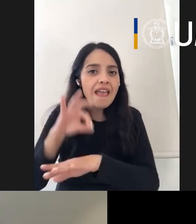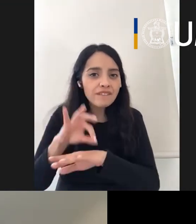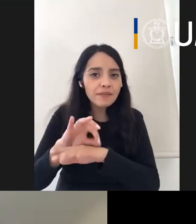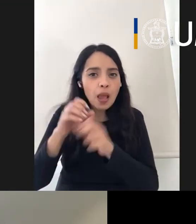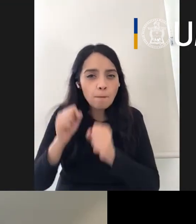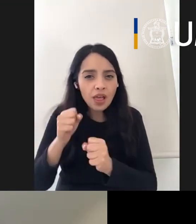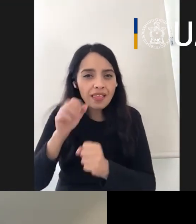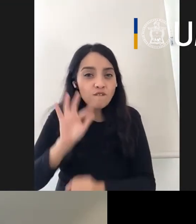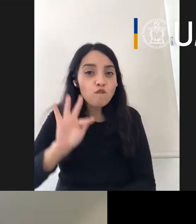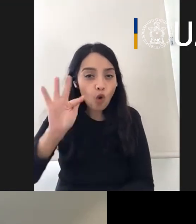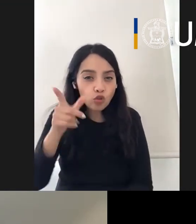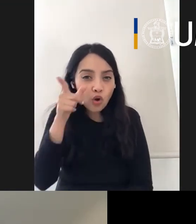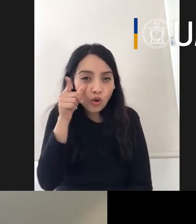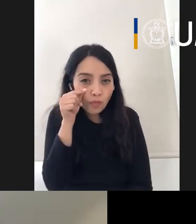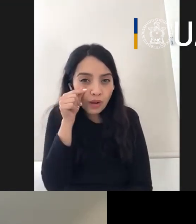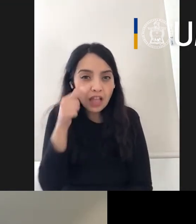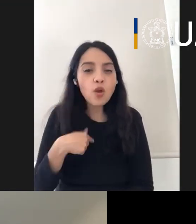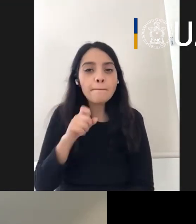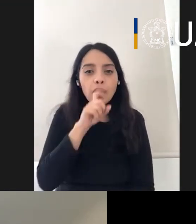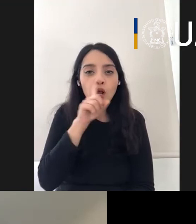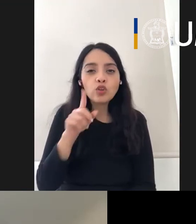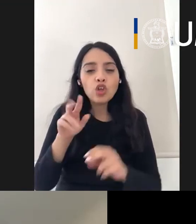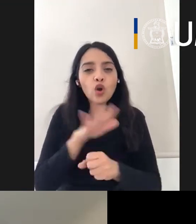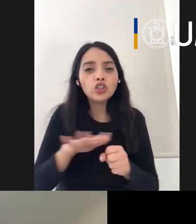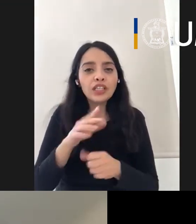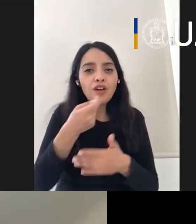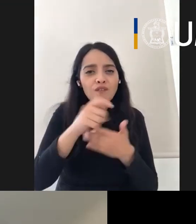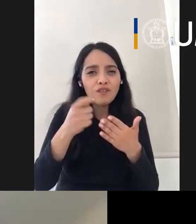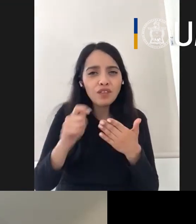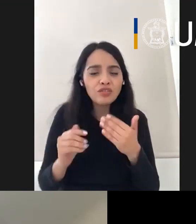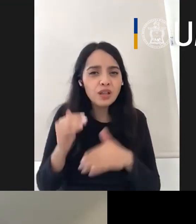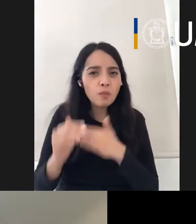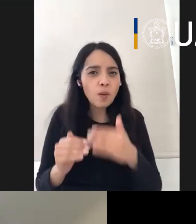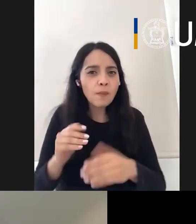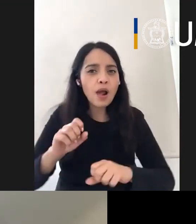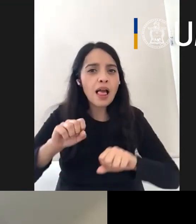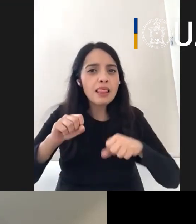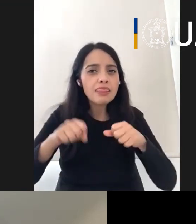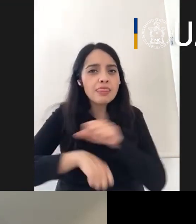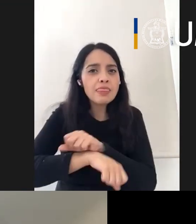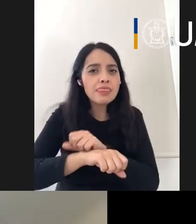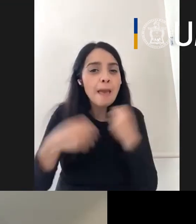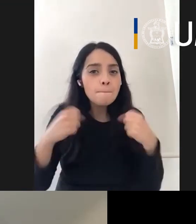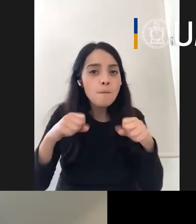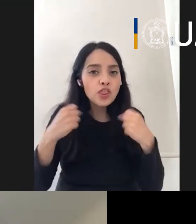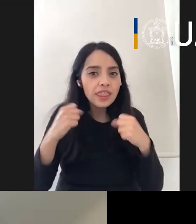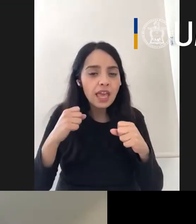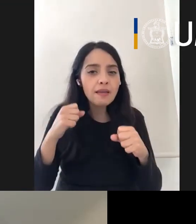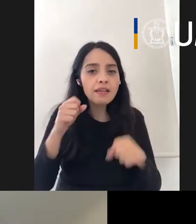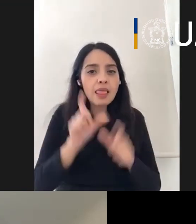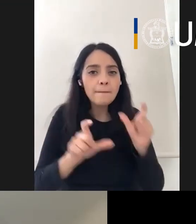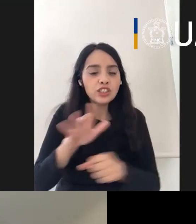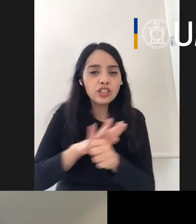de la mirada de la evaluación funcional para el deporte de personas con discapacidad visual. Después él establece